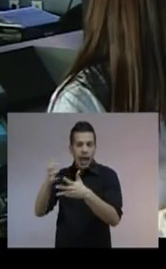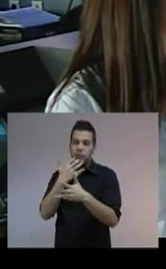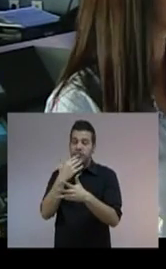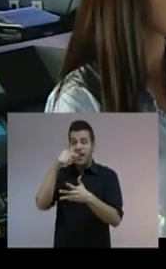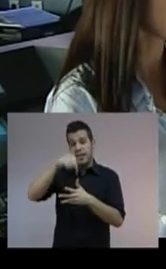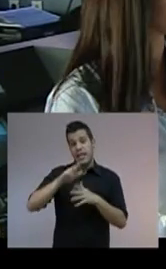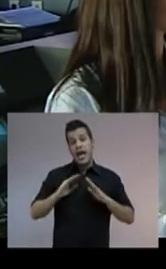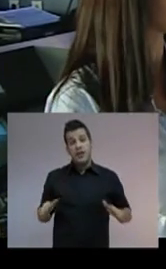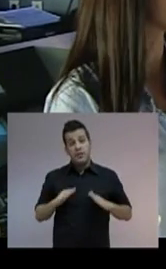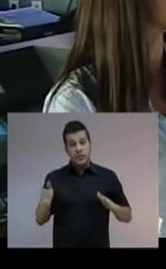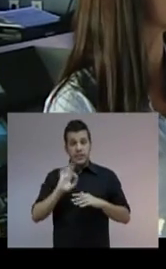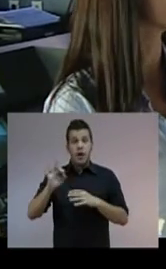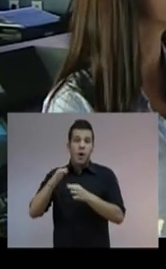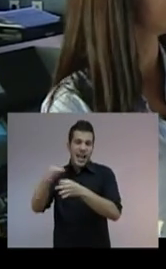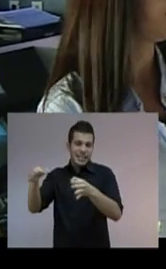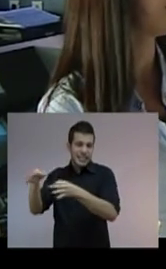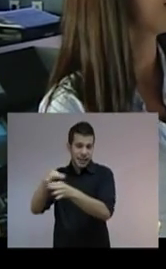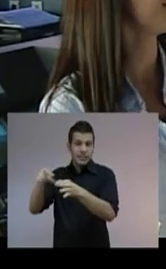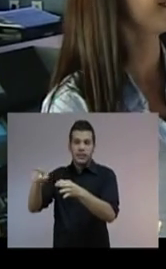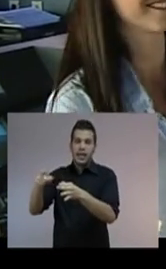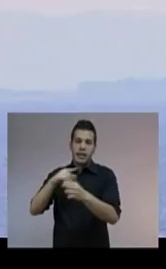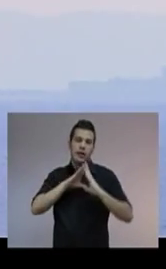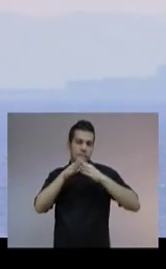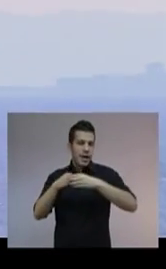las islas que cojan este transporte. Me alegro.